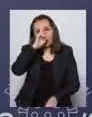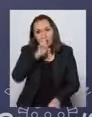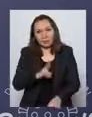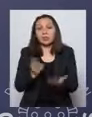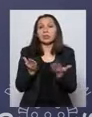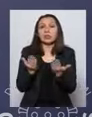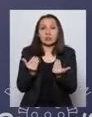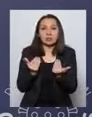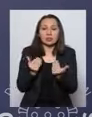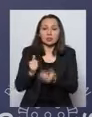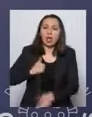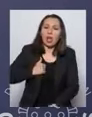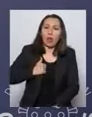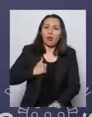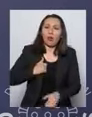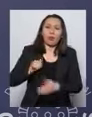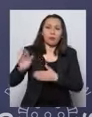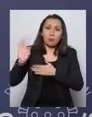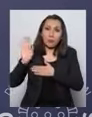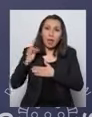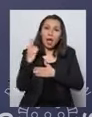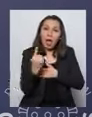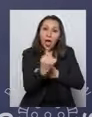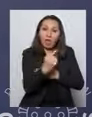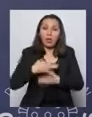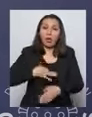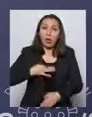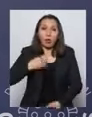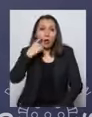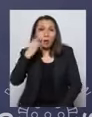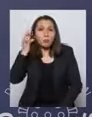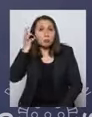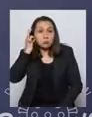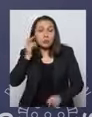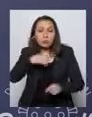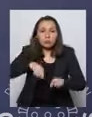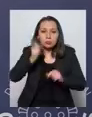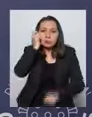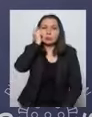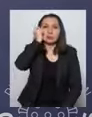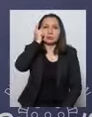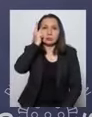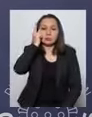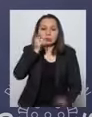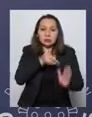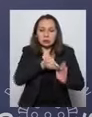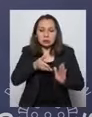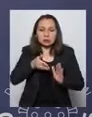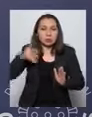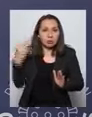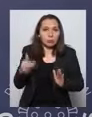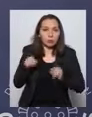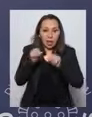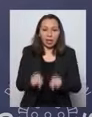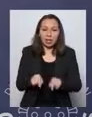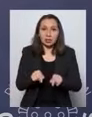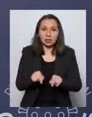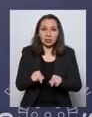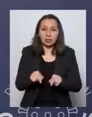necesitamos el compromiso de cada ciudadano cada ciudadana para que entienda lo que está en juego aquí